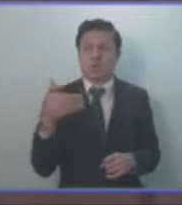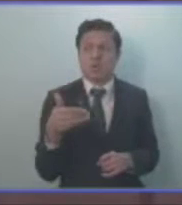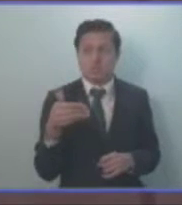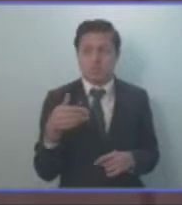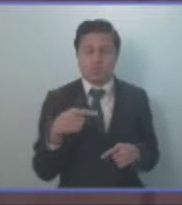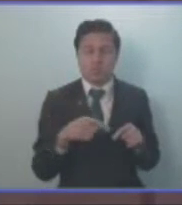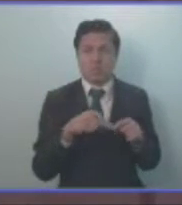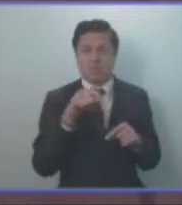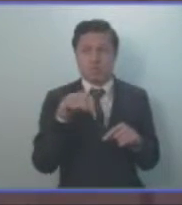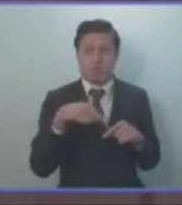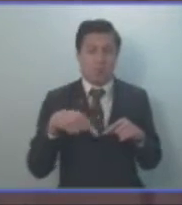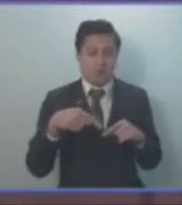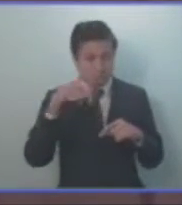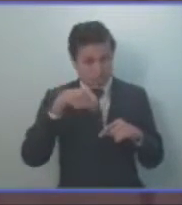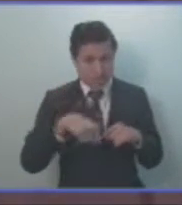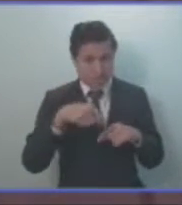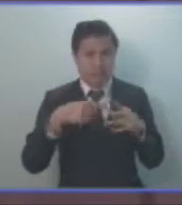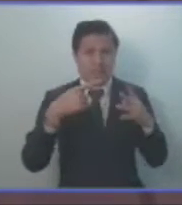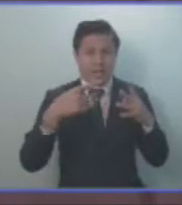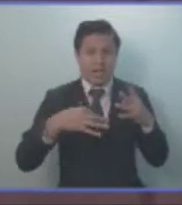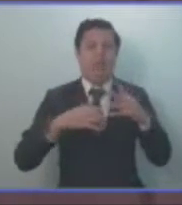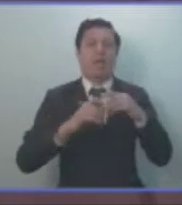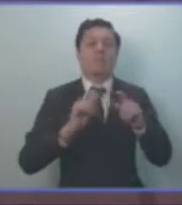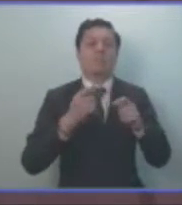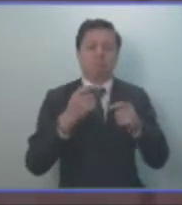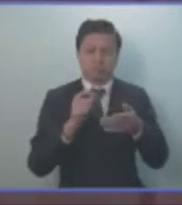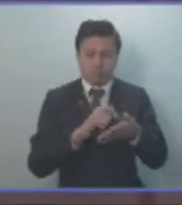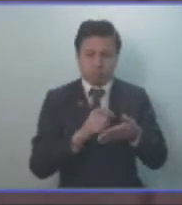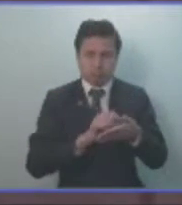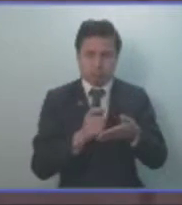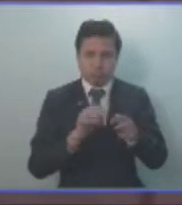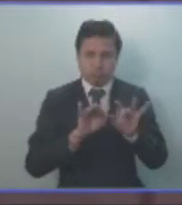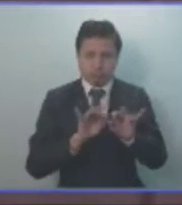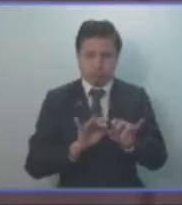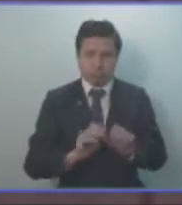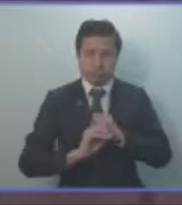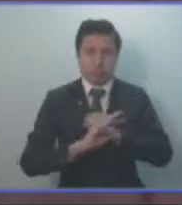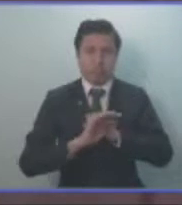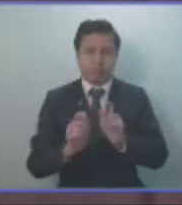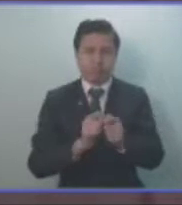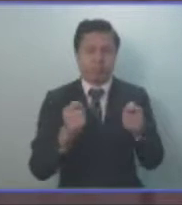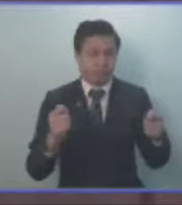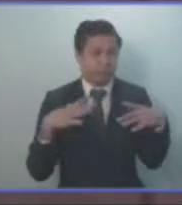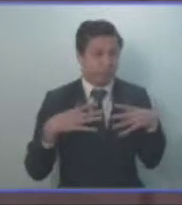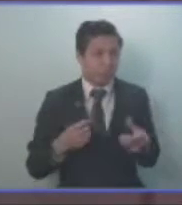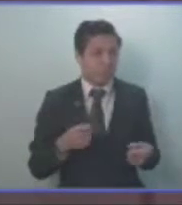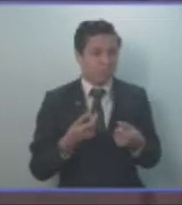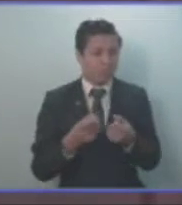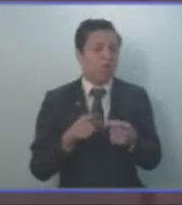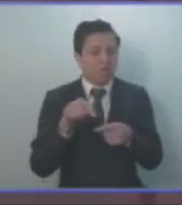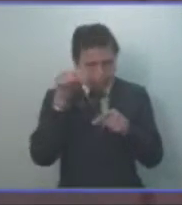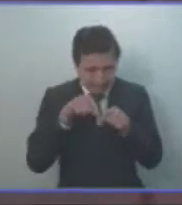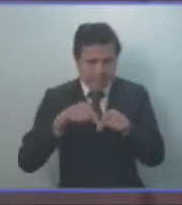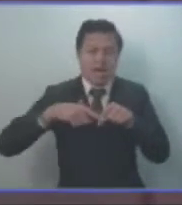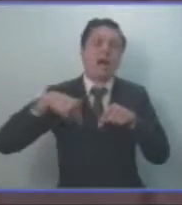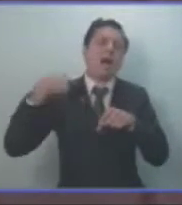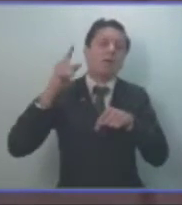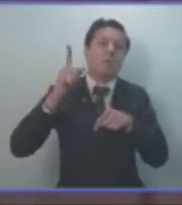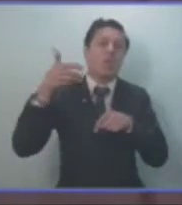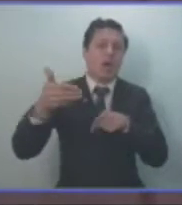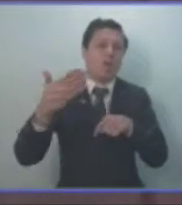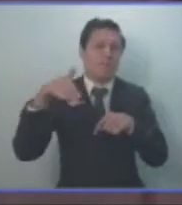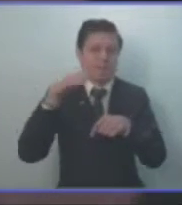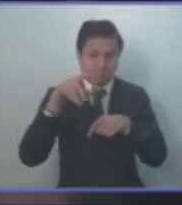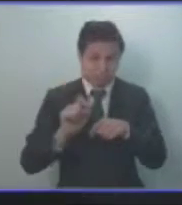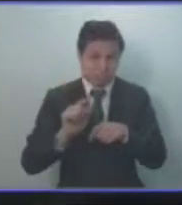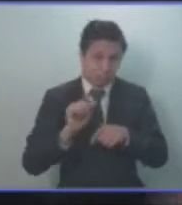a partir de la publicación del presente decreto para informar de forma personal o por medio de apoderado de esta situación